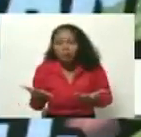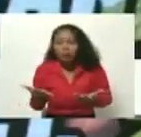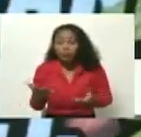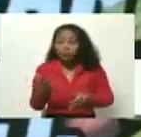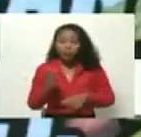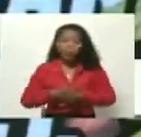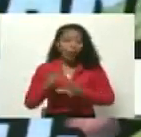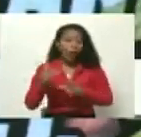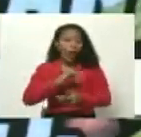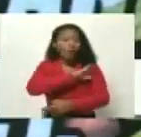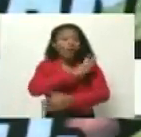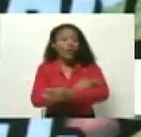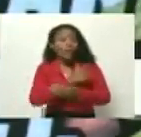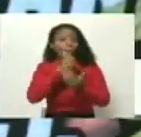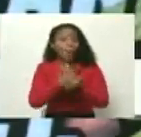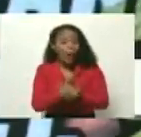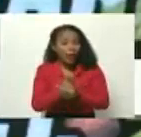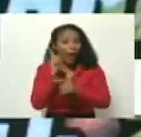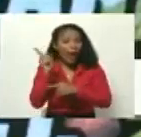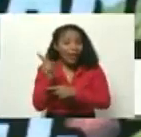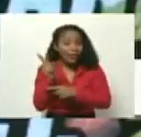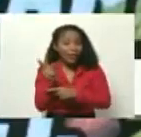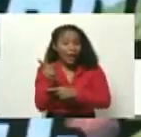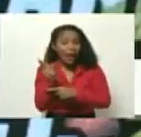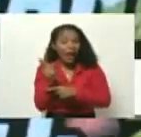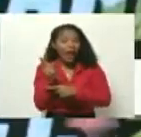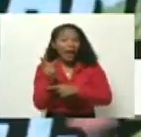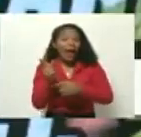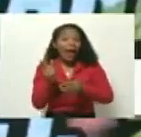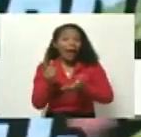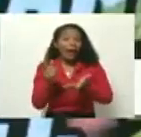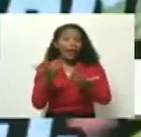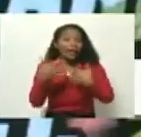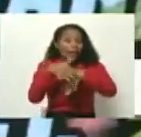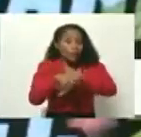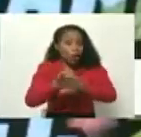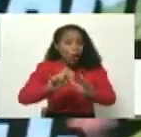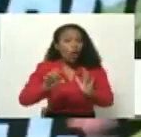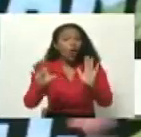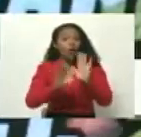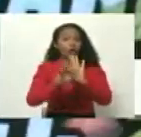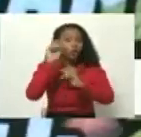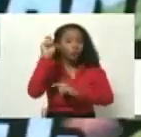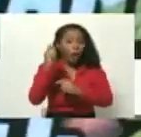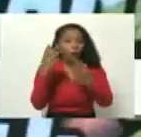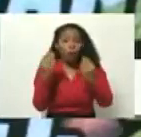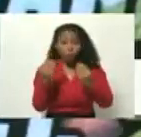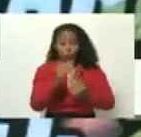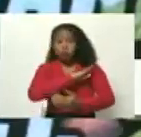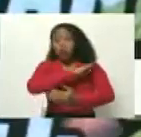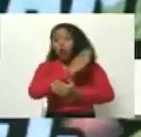Sencillamente la Fuerza Armada es parte del entramado institucional, con mucho poder,